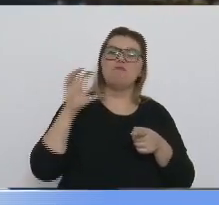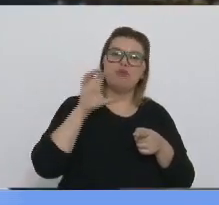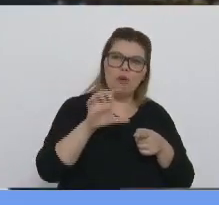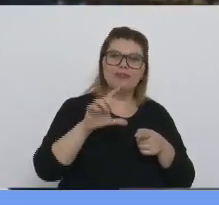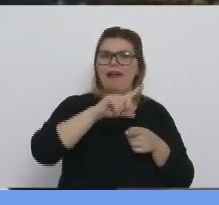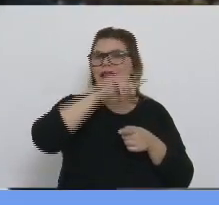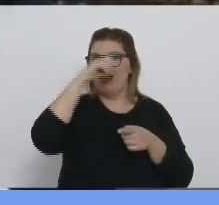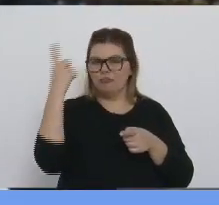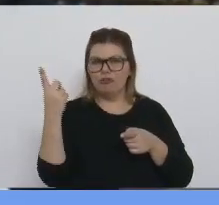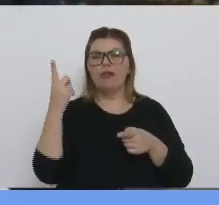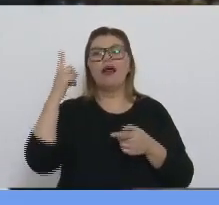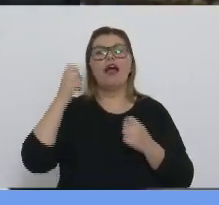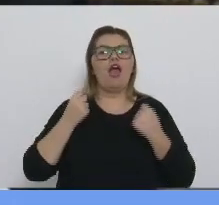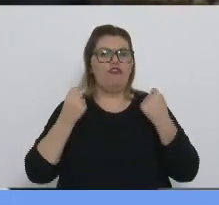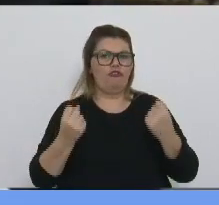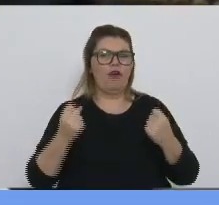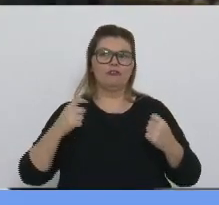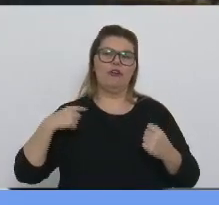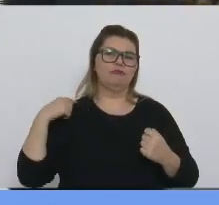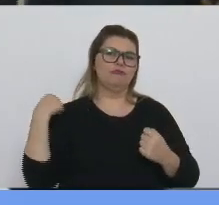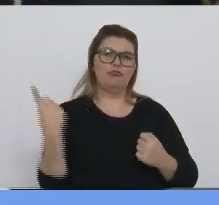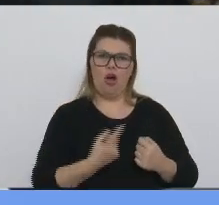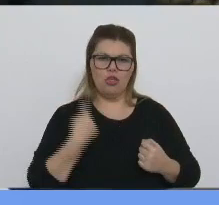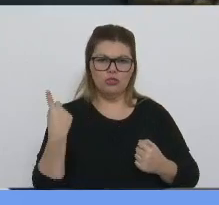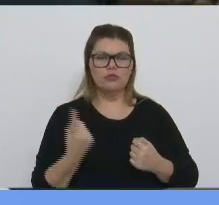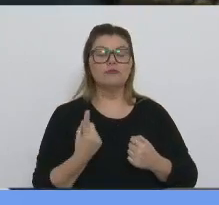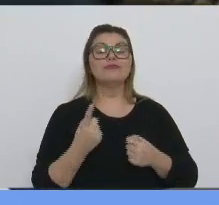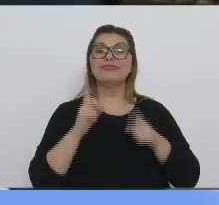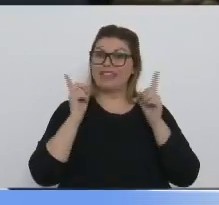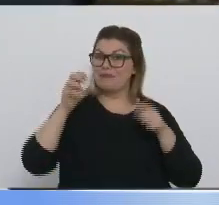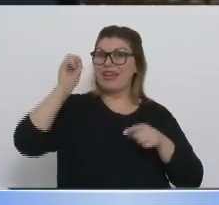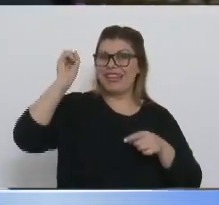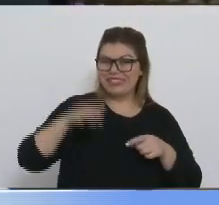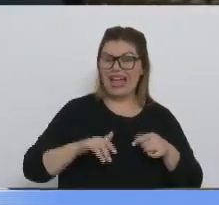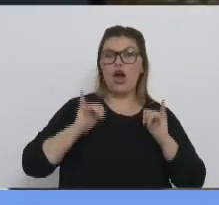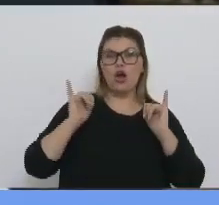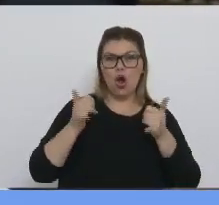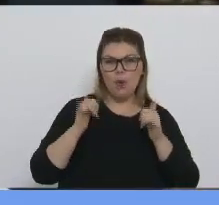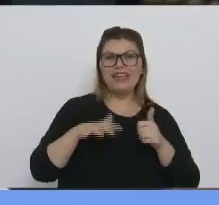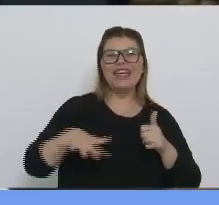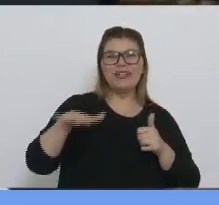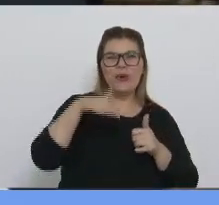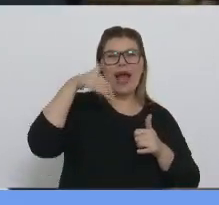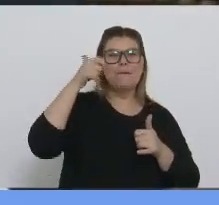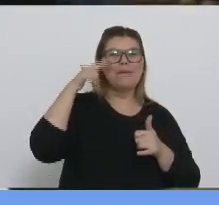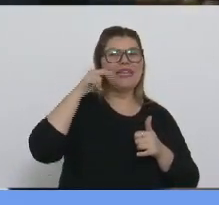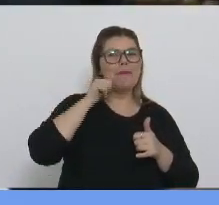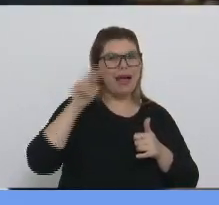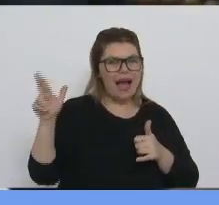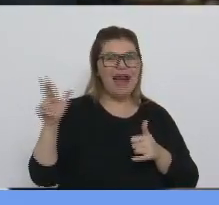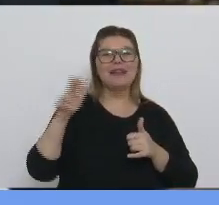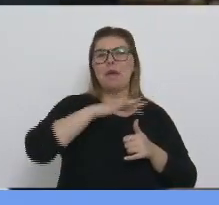una decisión de todos están aquí también algunos jóvenes de miramar de ansenuza de la ong líderes de ansenuza